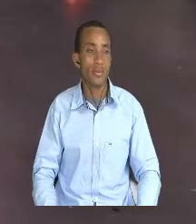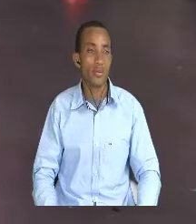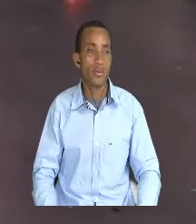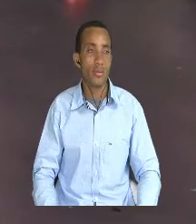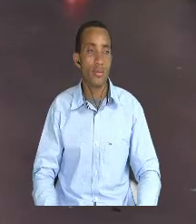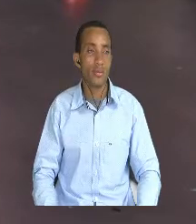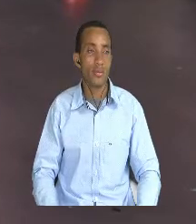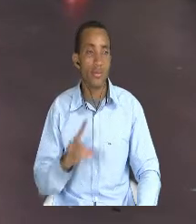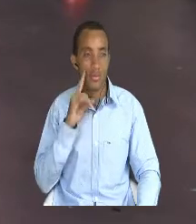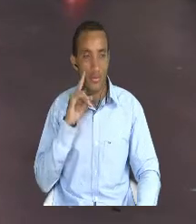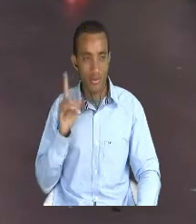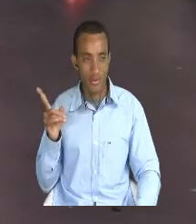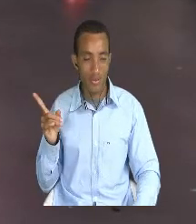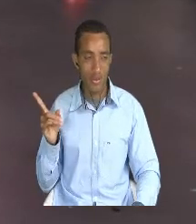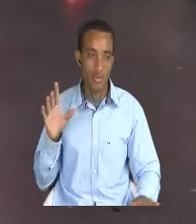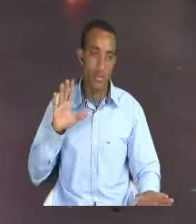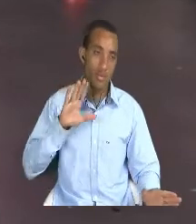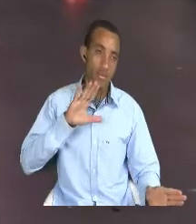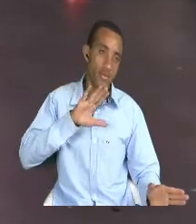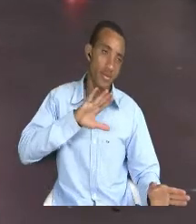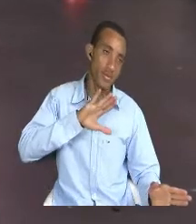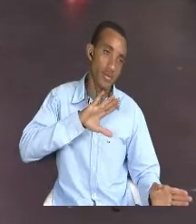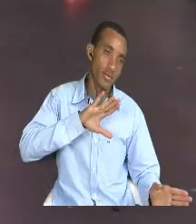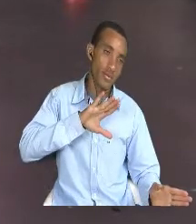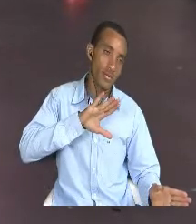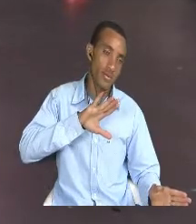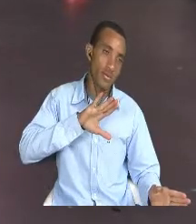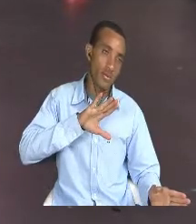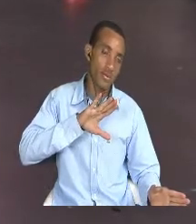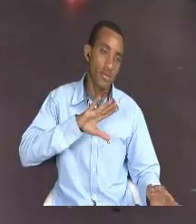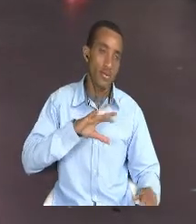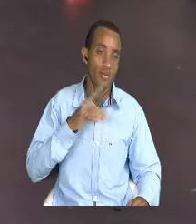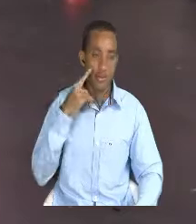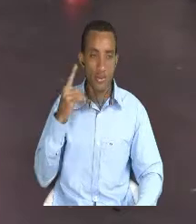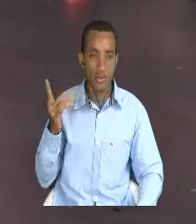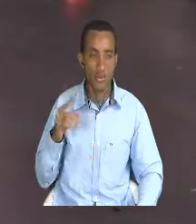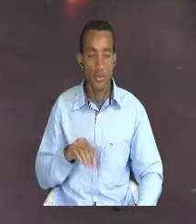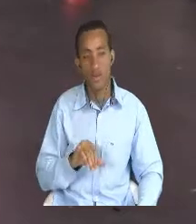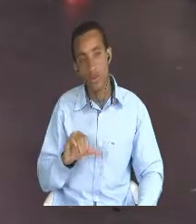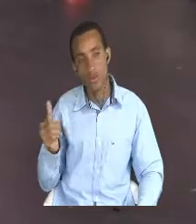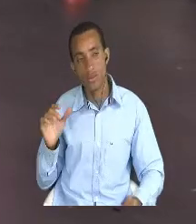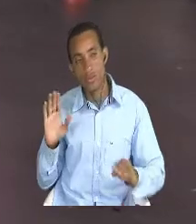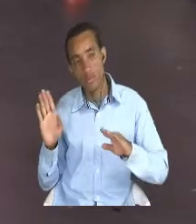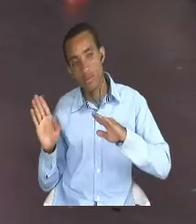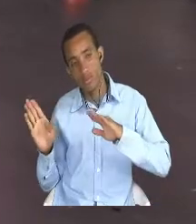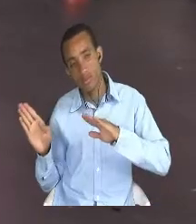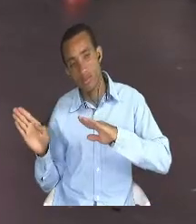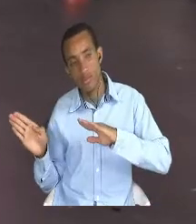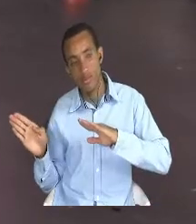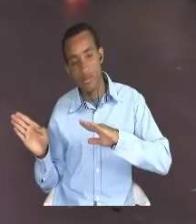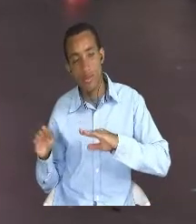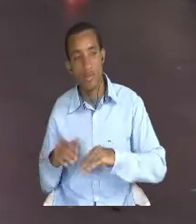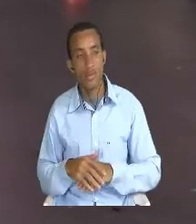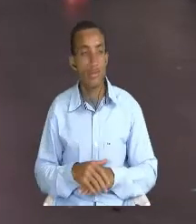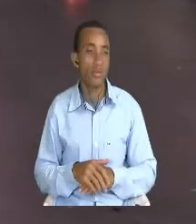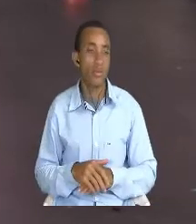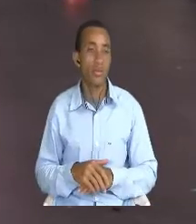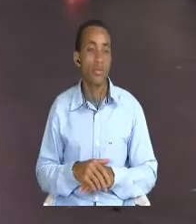girar un poquitico el tronco a un lado, esto a izquierdo. Excelente. Vamos a siguiente